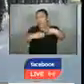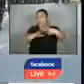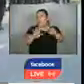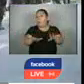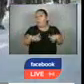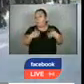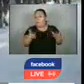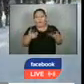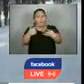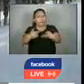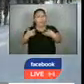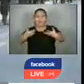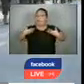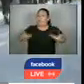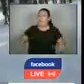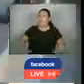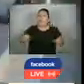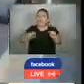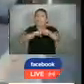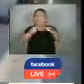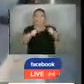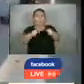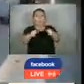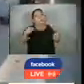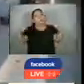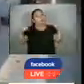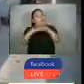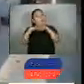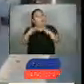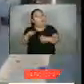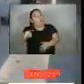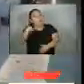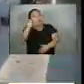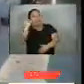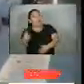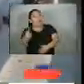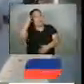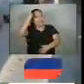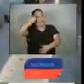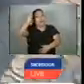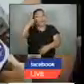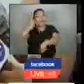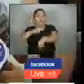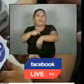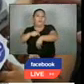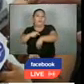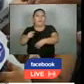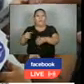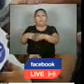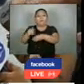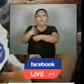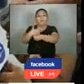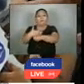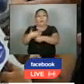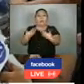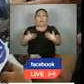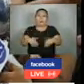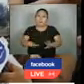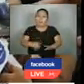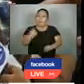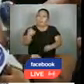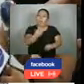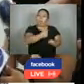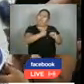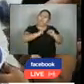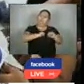un atropello a los derechos humanos. Similar opinión tiene nuestro tiempo. Ya van más de 7 personas